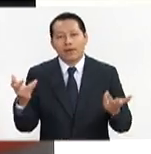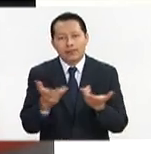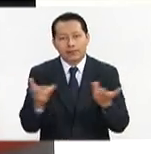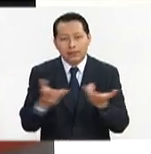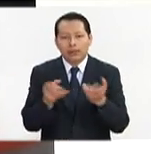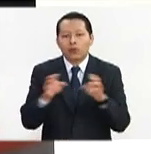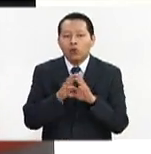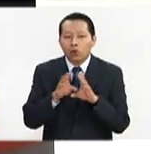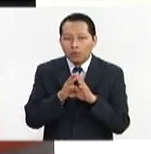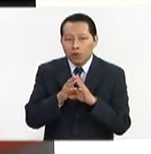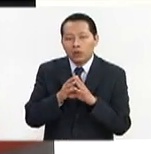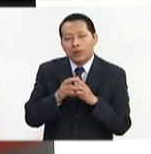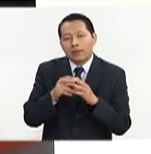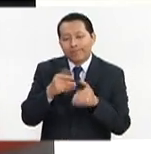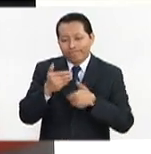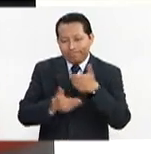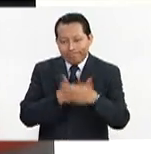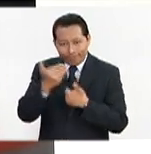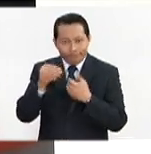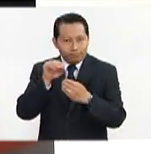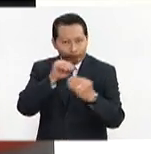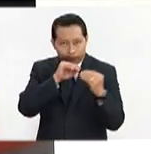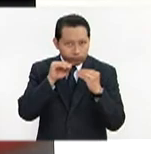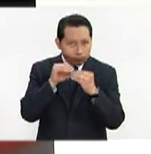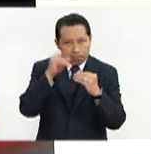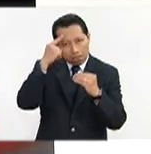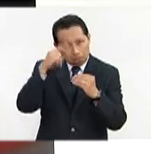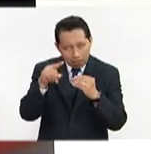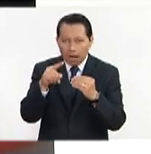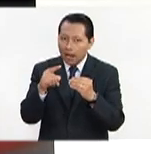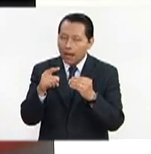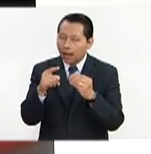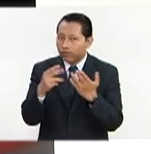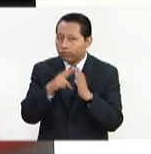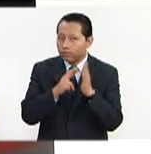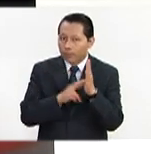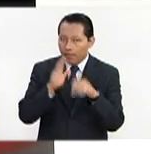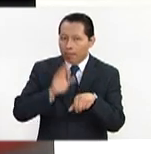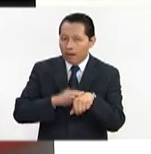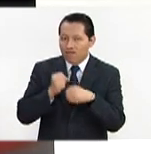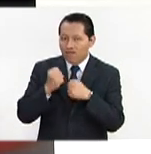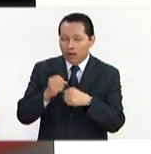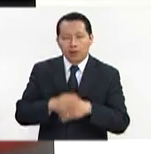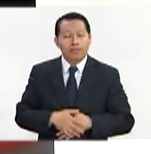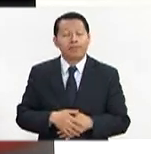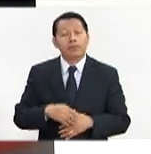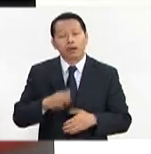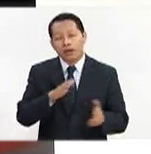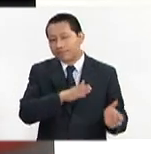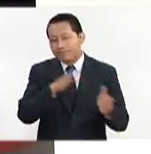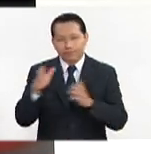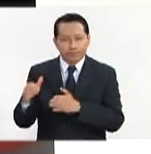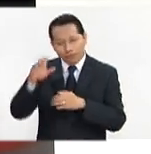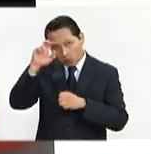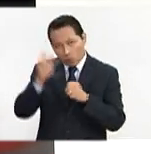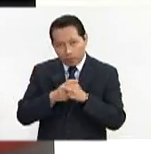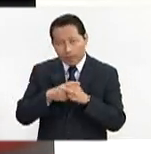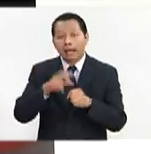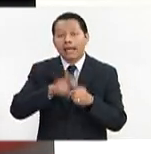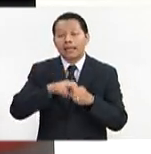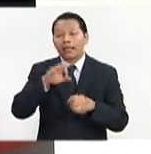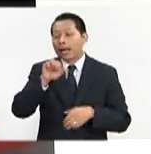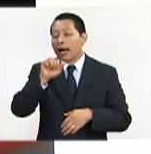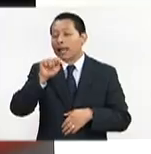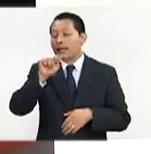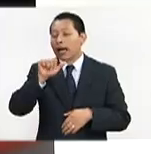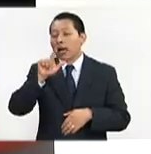logren llevar a la opinión pública este debate y tomar medidas importantes, necesarias. Vámonos hasta Europa. Varias organizaciones en Cataluña, otra